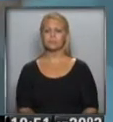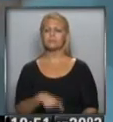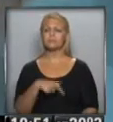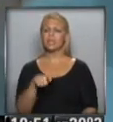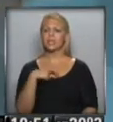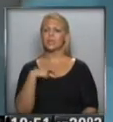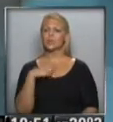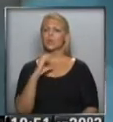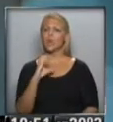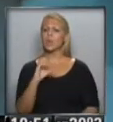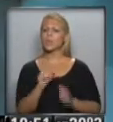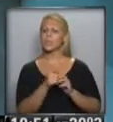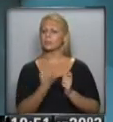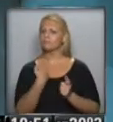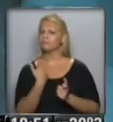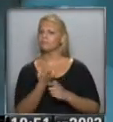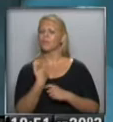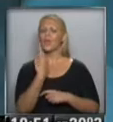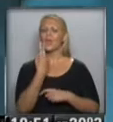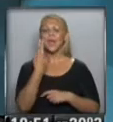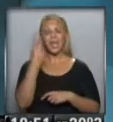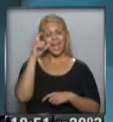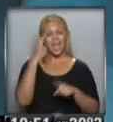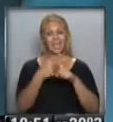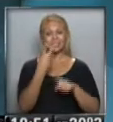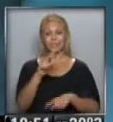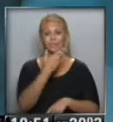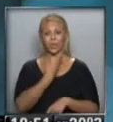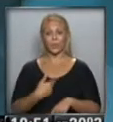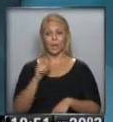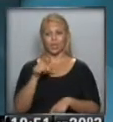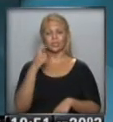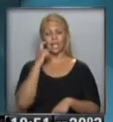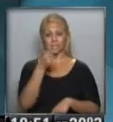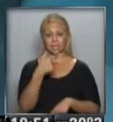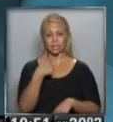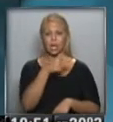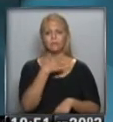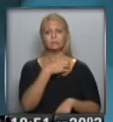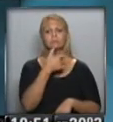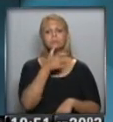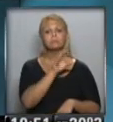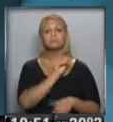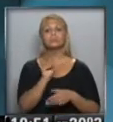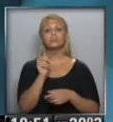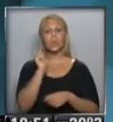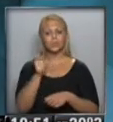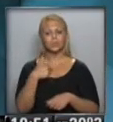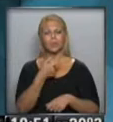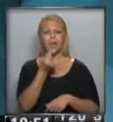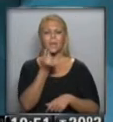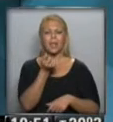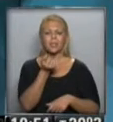Cuenta fantasma. El ex vicegobernador de Entre Ríos, Héctor Alanís, quedó procesado por presunto desvío de fondos